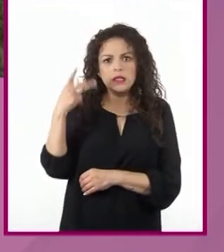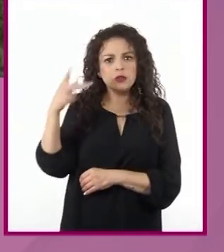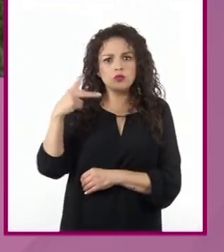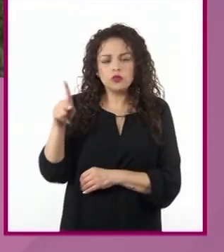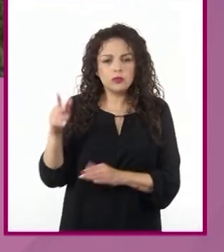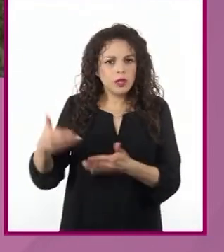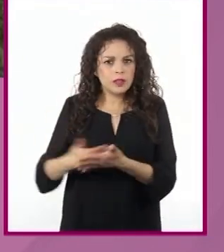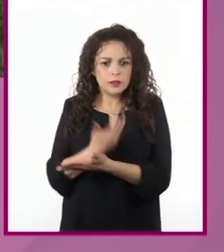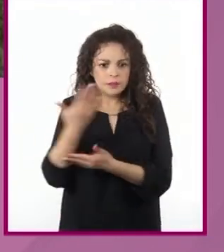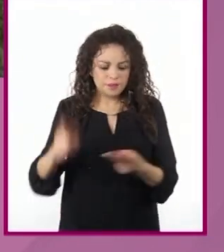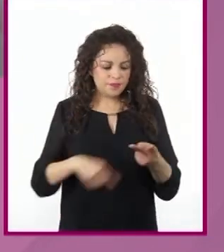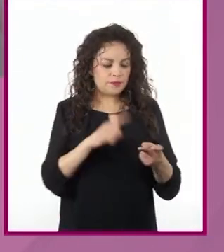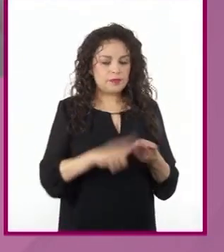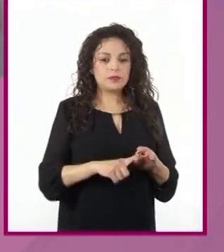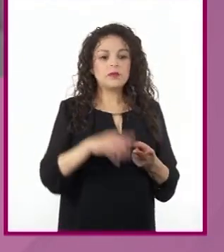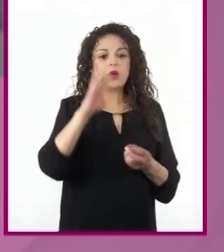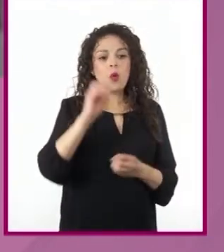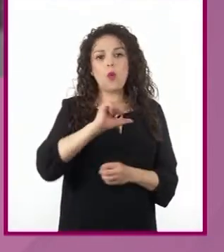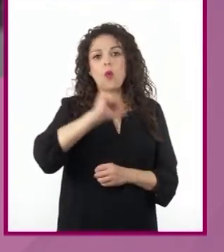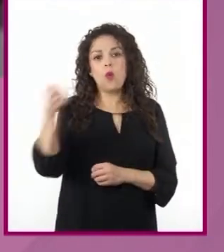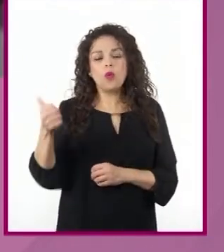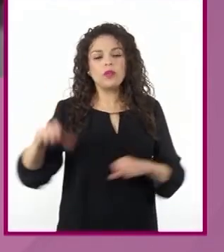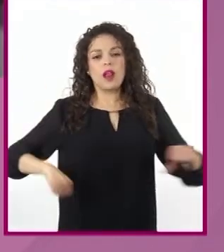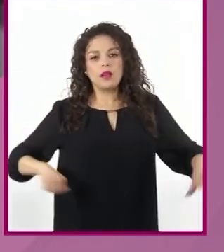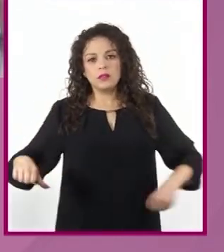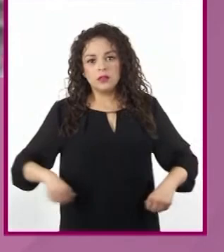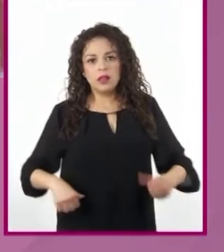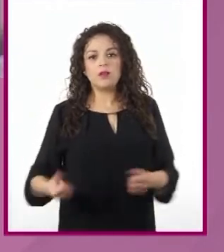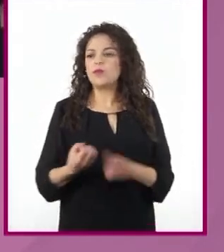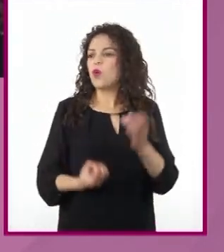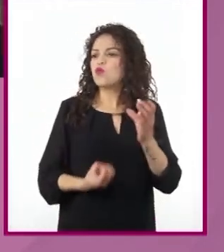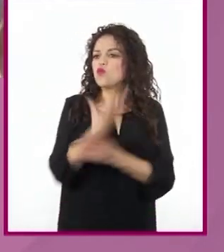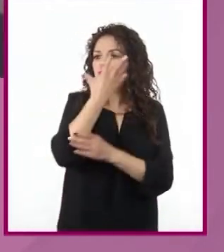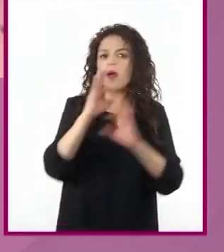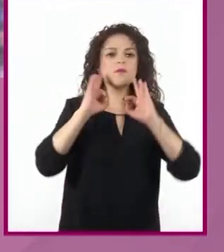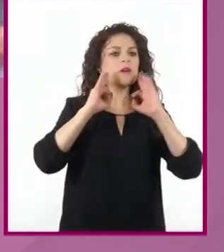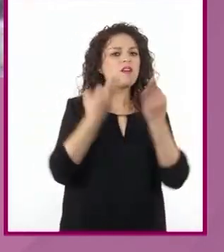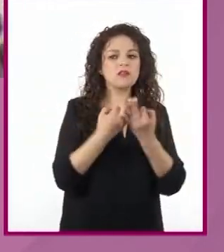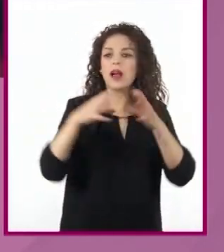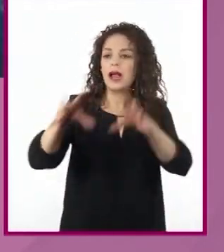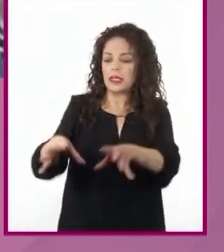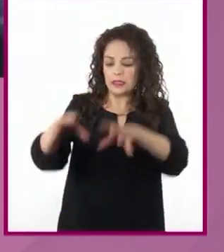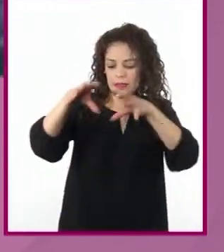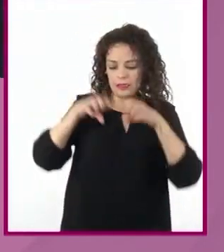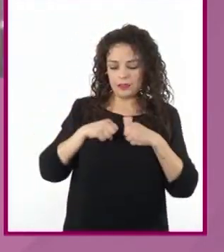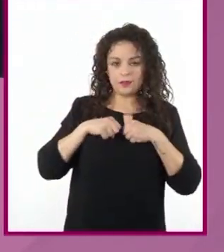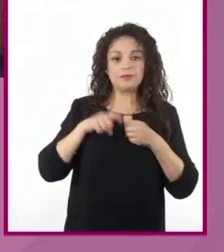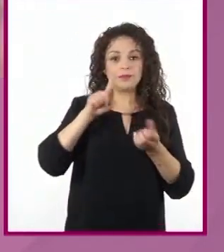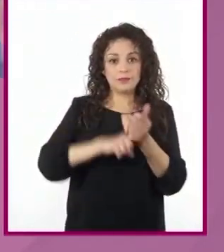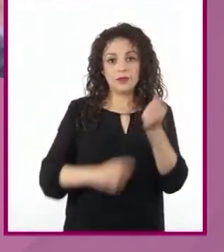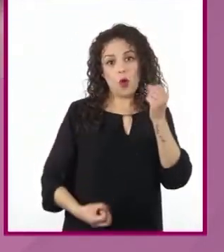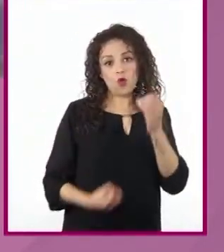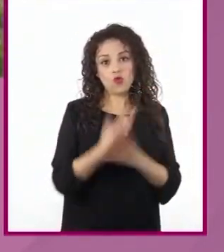otras actividades y prácticas, y adoptan nuevas costumbres para conformar una nueva identidad.